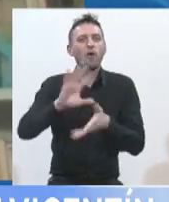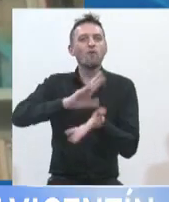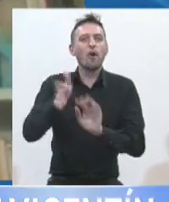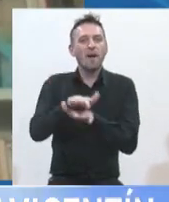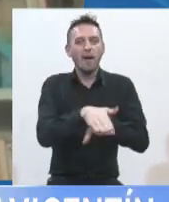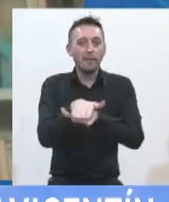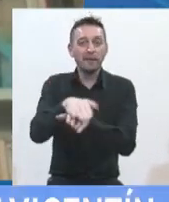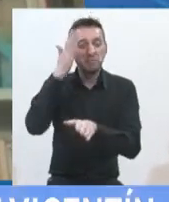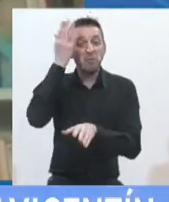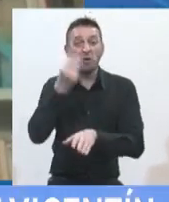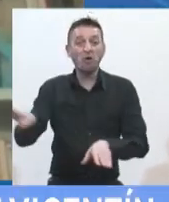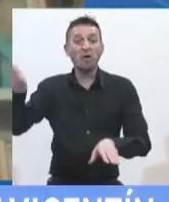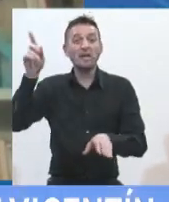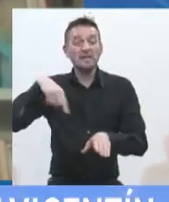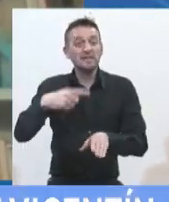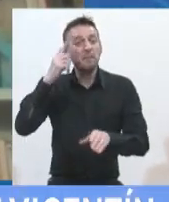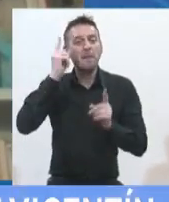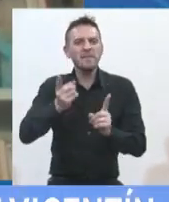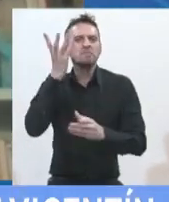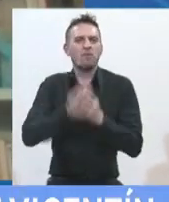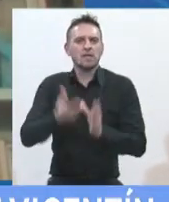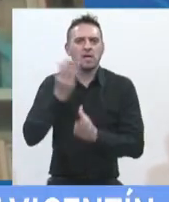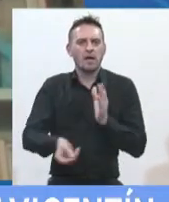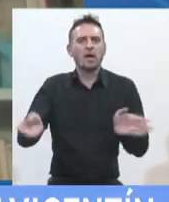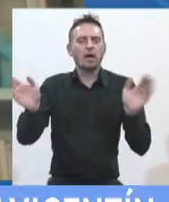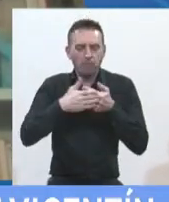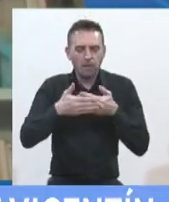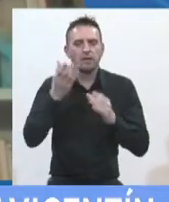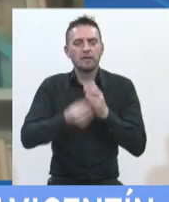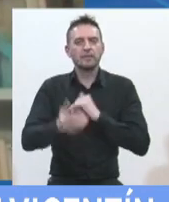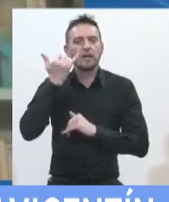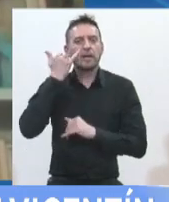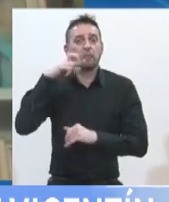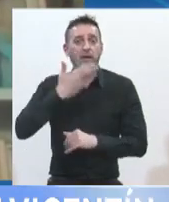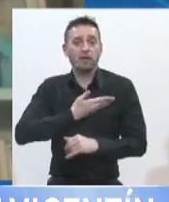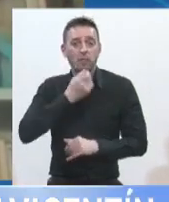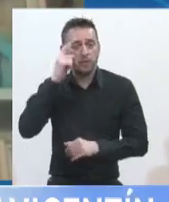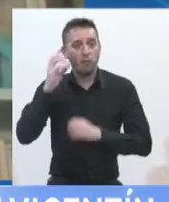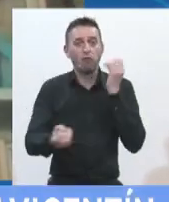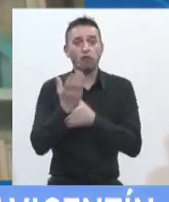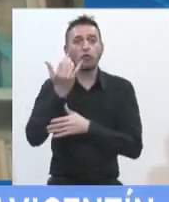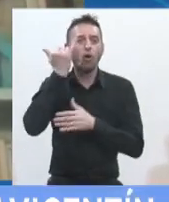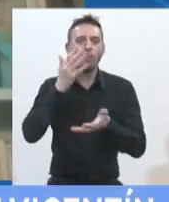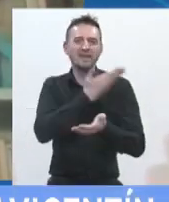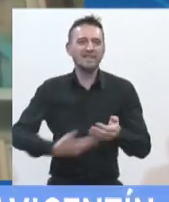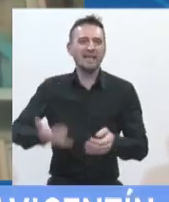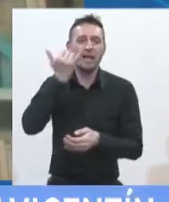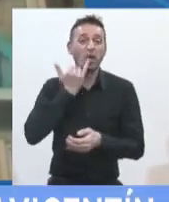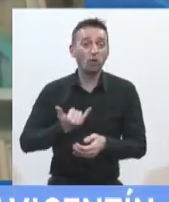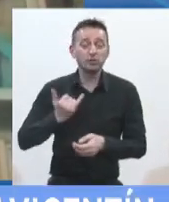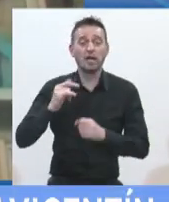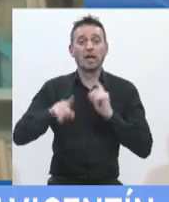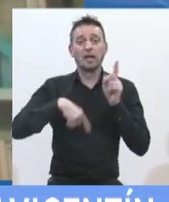perdemos la memoria y siempre esto empezamos con la misma piedra y pf por ejemplo la fundo yrigoyen después una